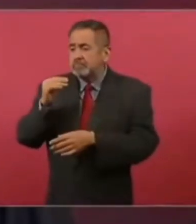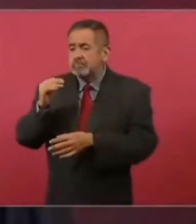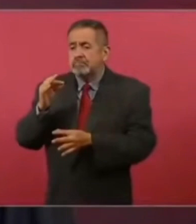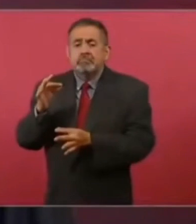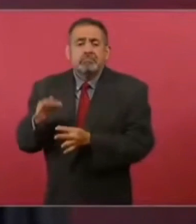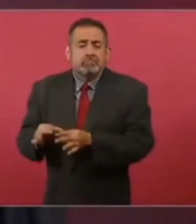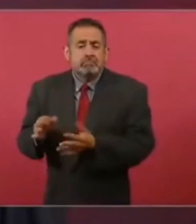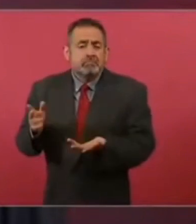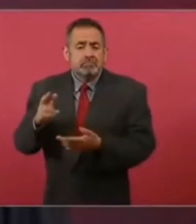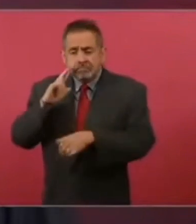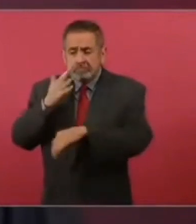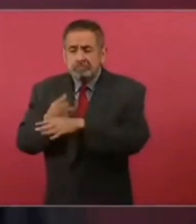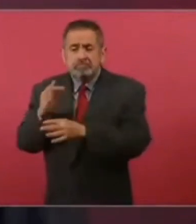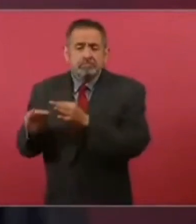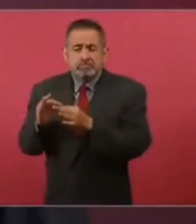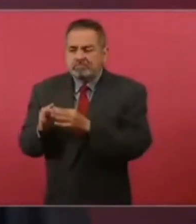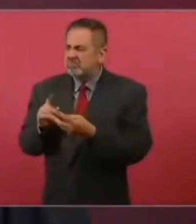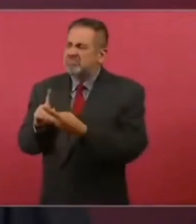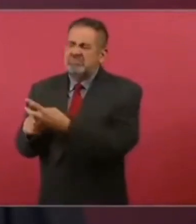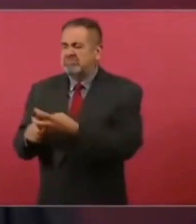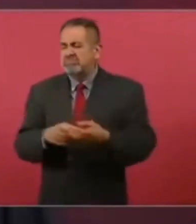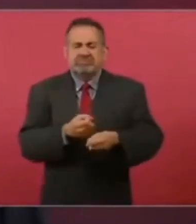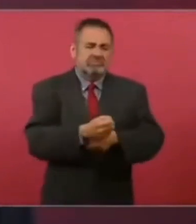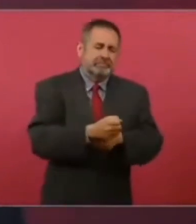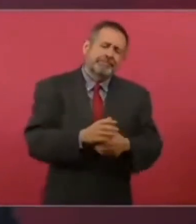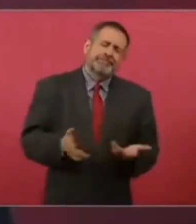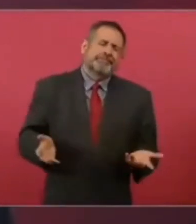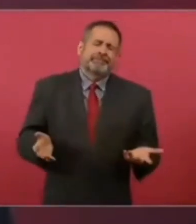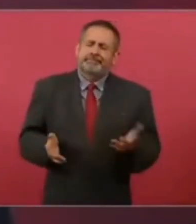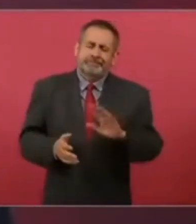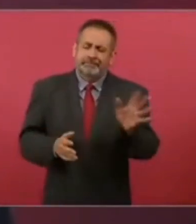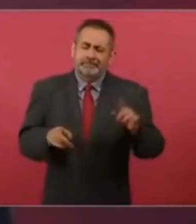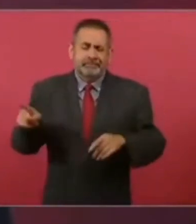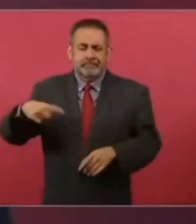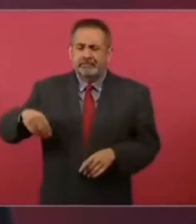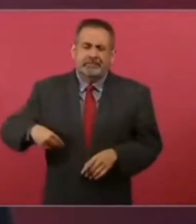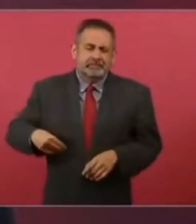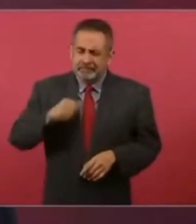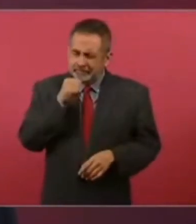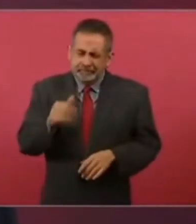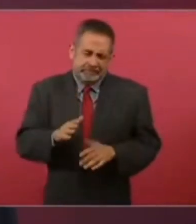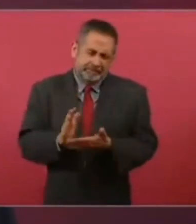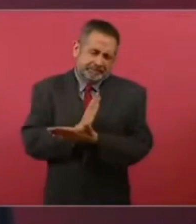responsabilidad, o de ciudadanos inocentes.